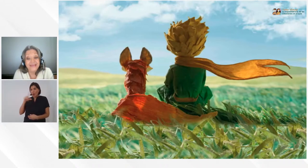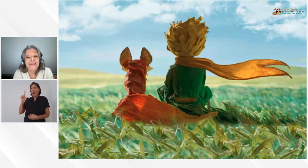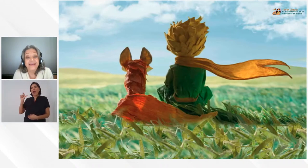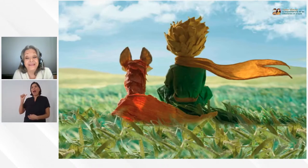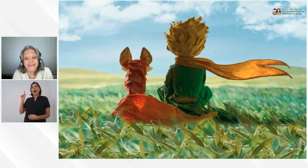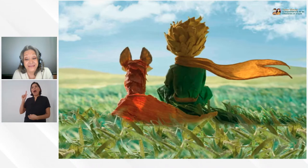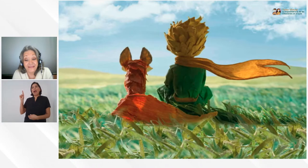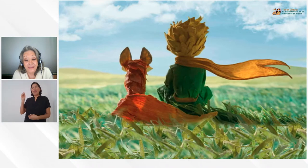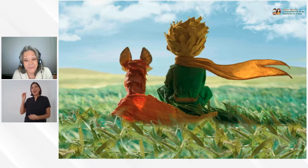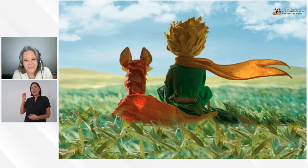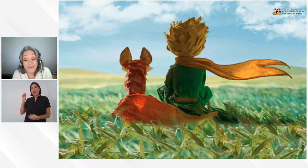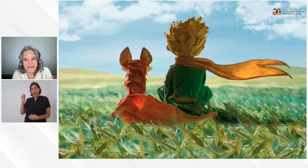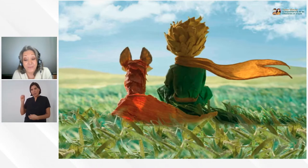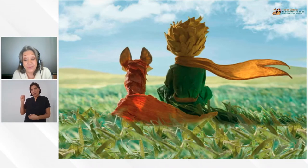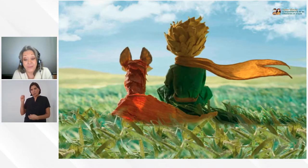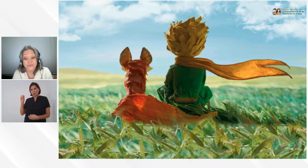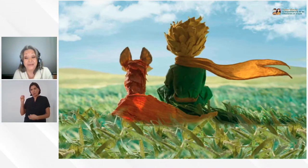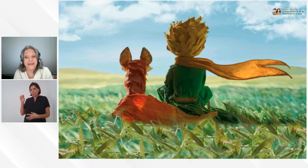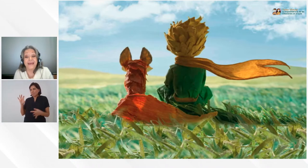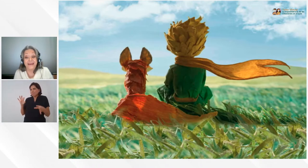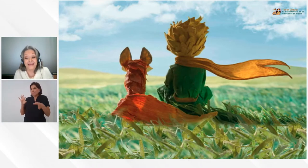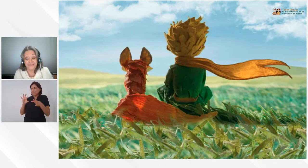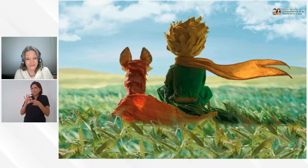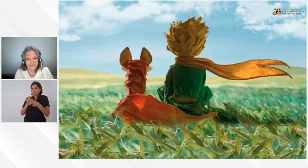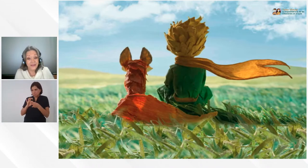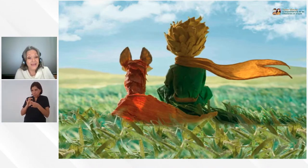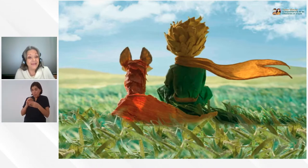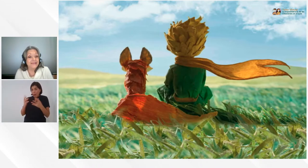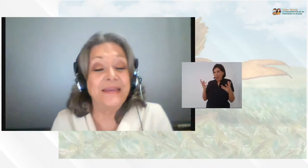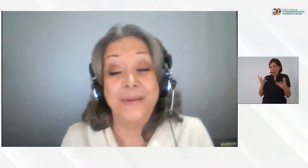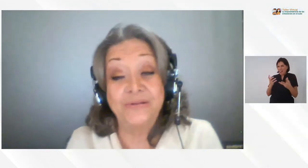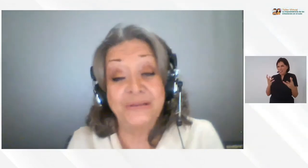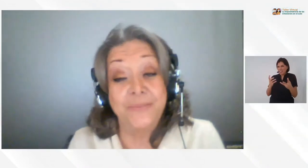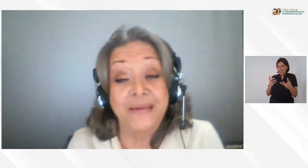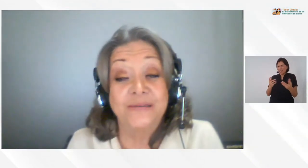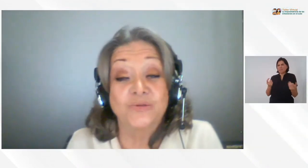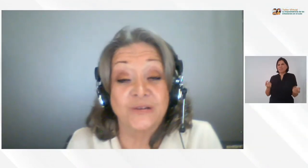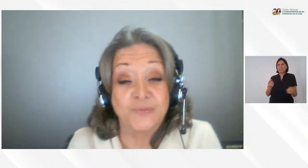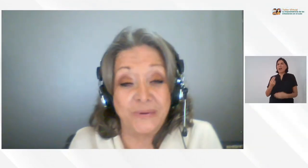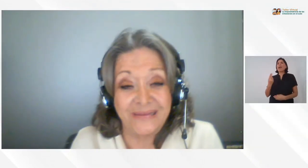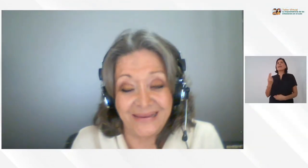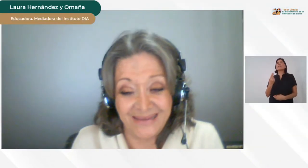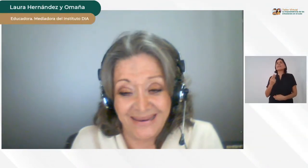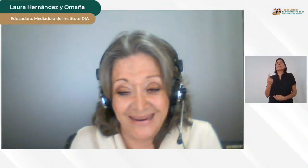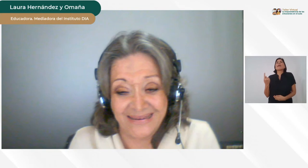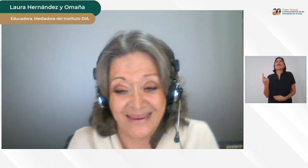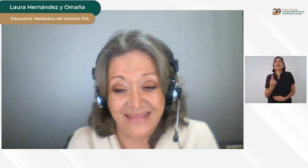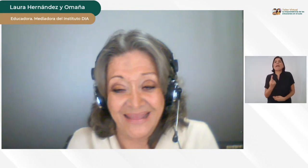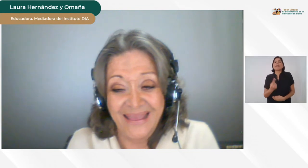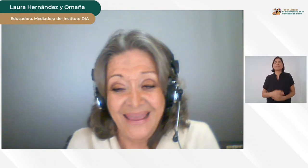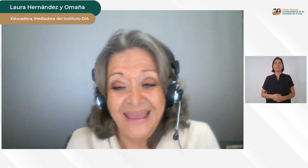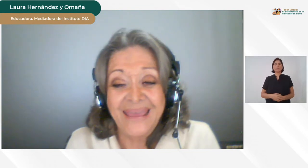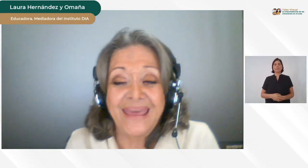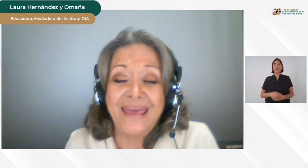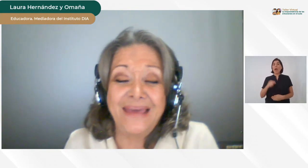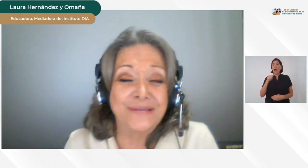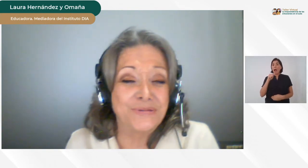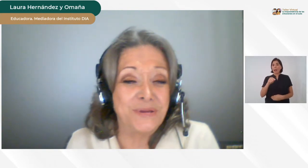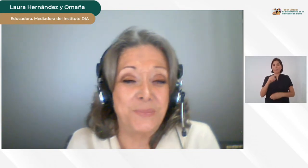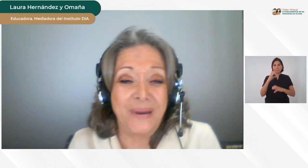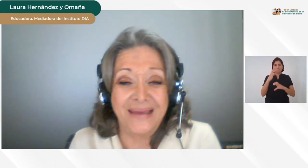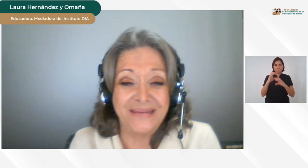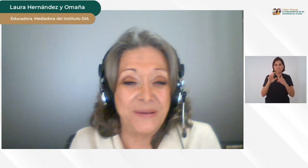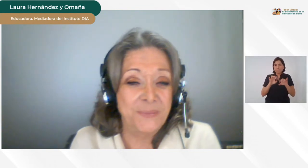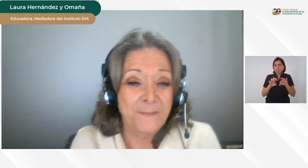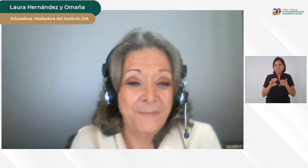¿Qué se necesita para que podamos crear lazos? Y escríbanos también sus respuestas en el chat, que eso